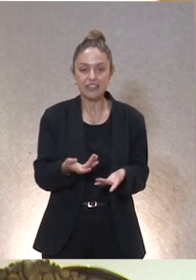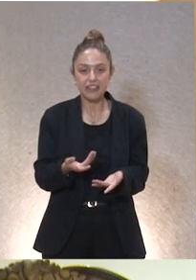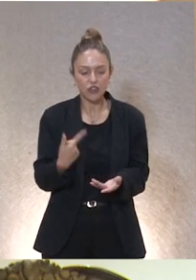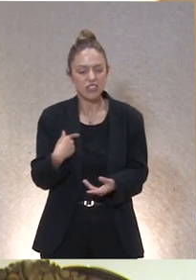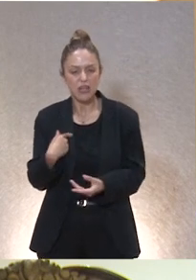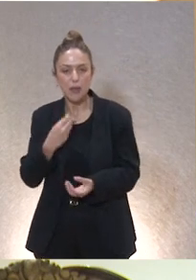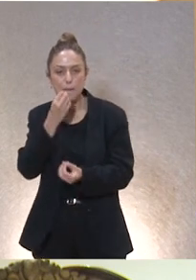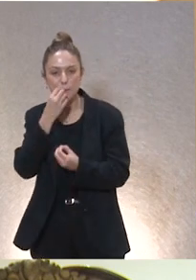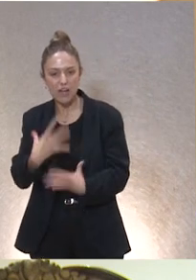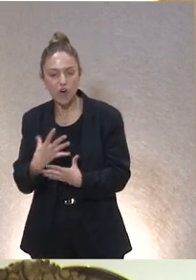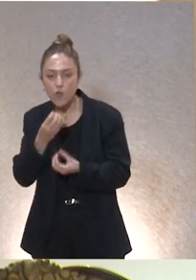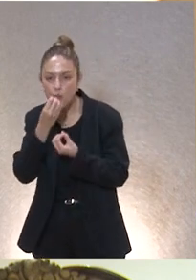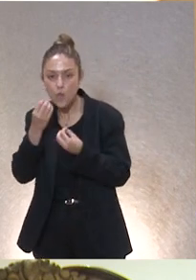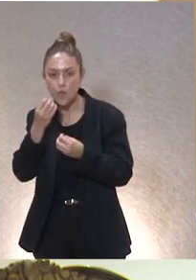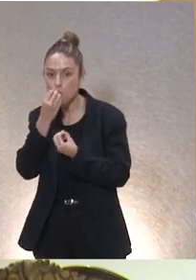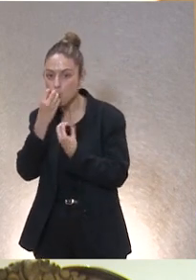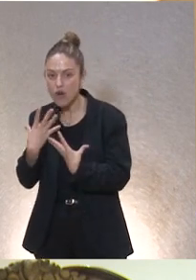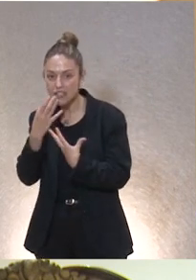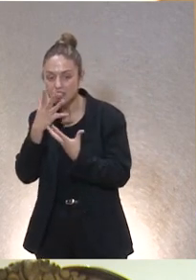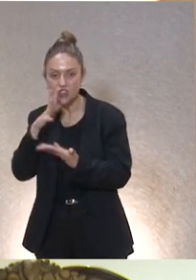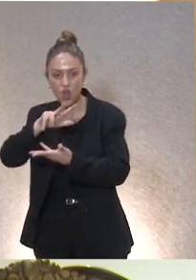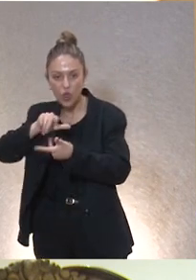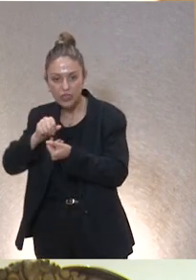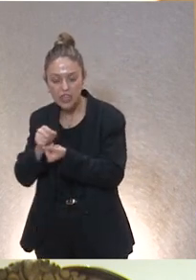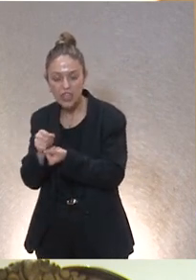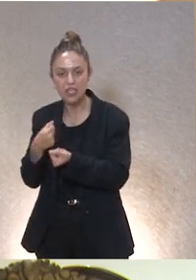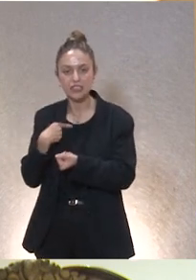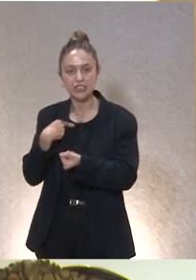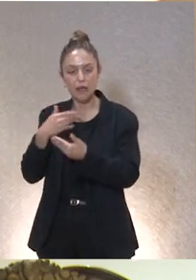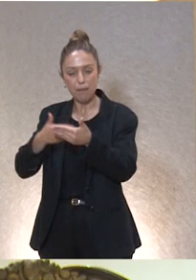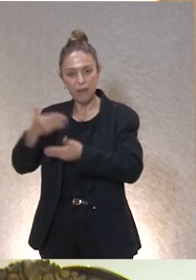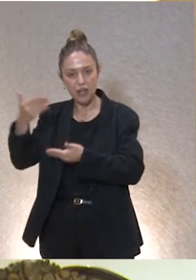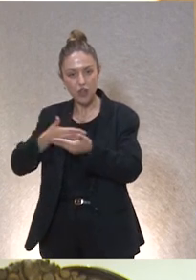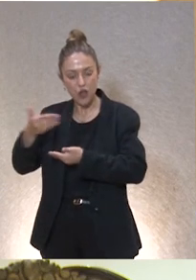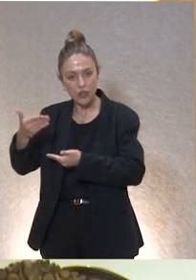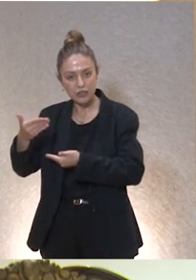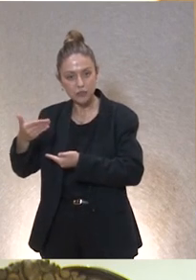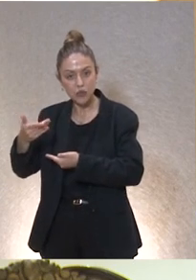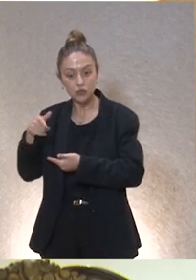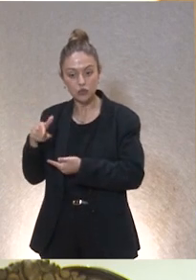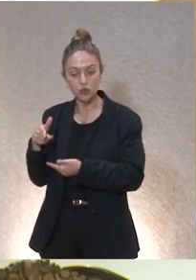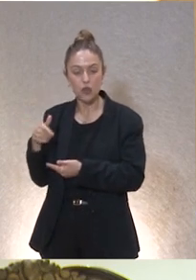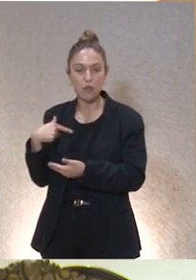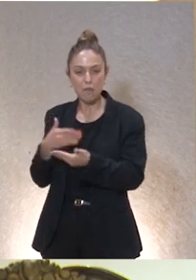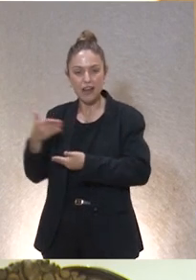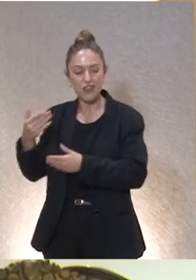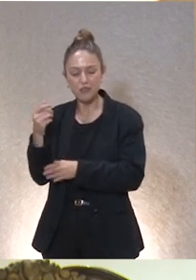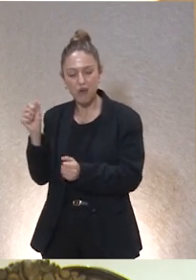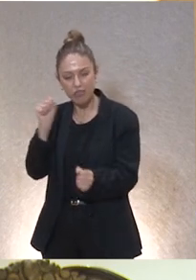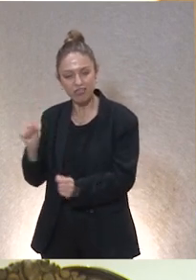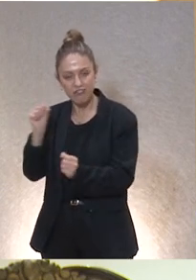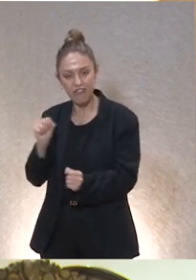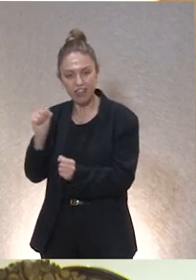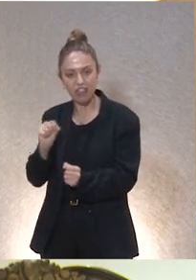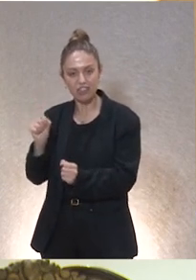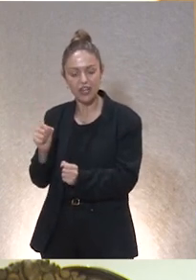buenas noticias con periodismo de investigación decía él que el el Walter concra defendió qué ha ocurrido